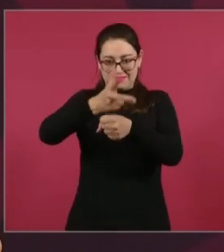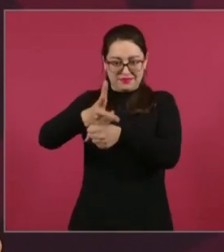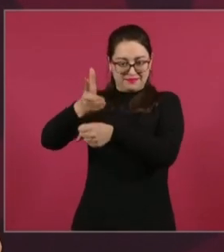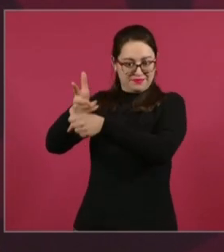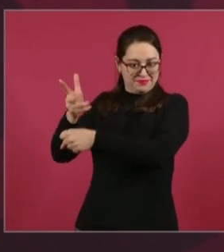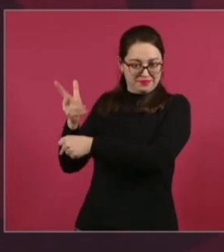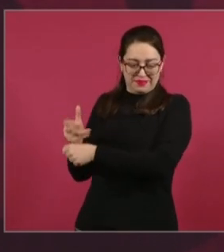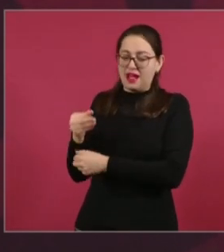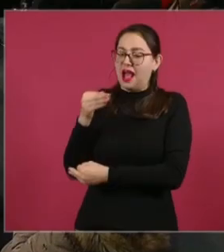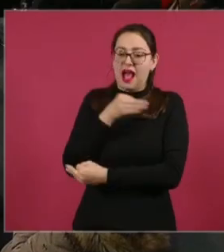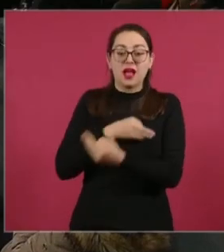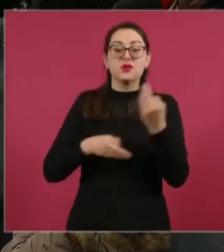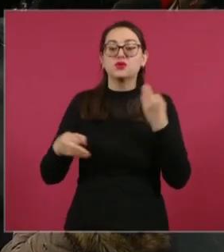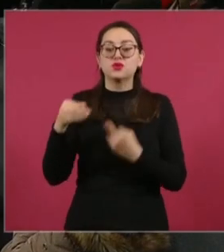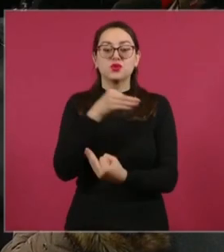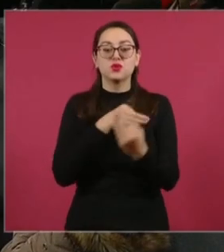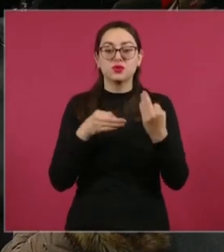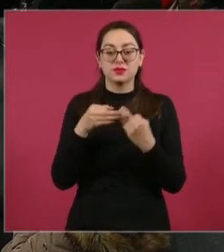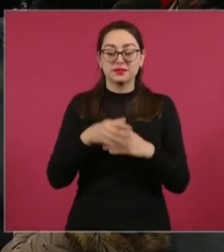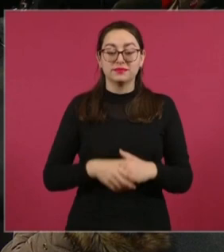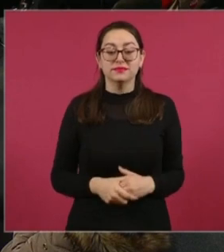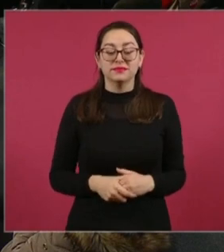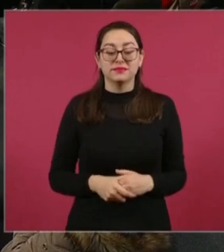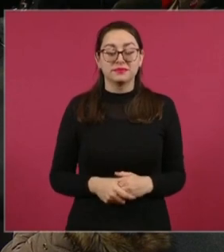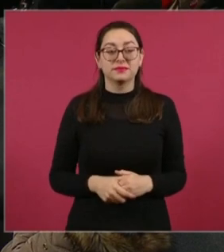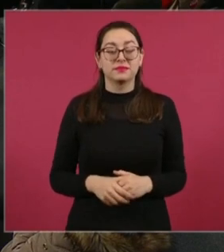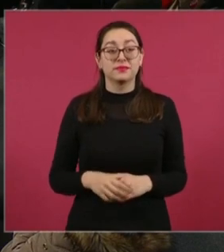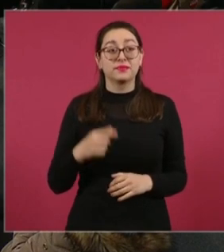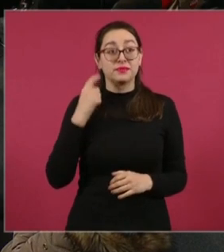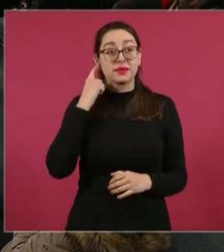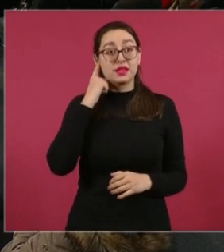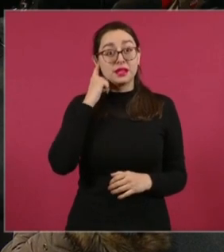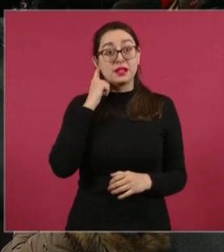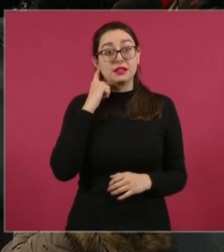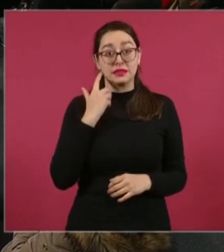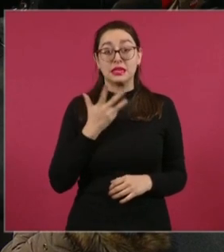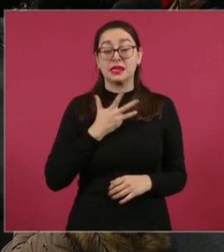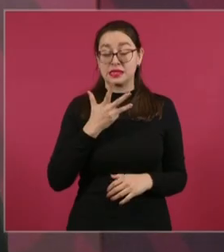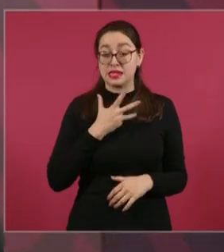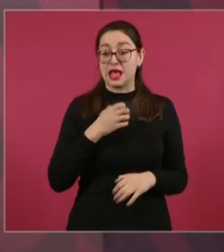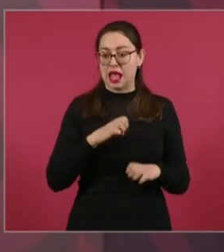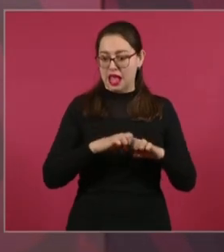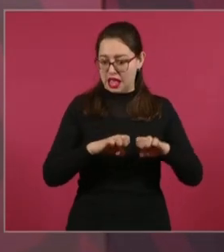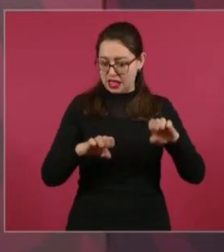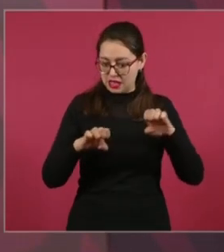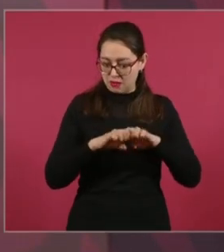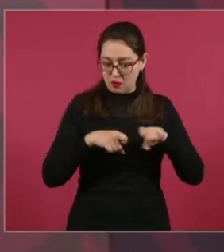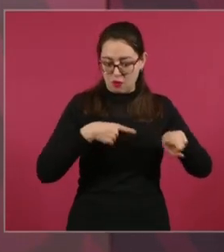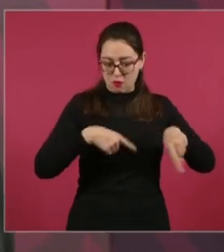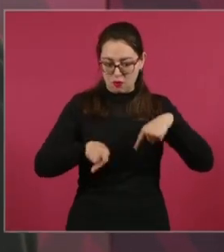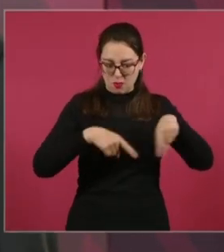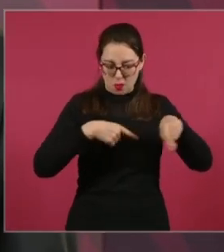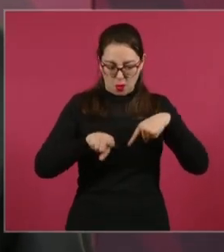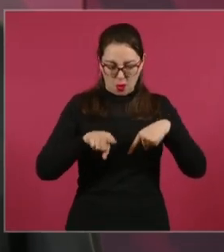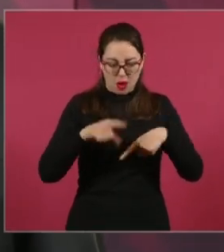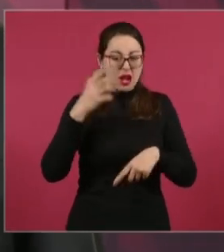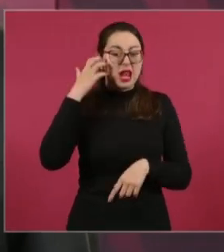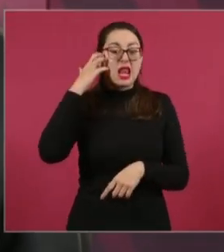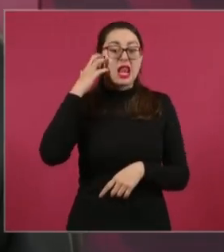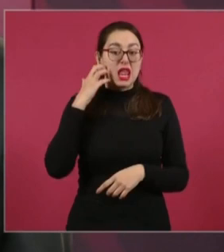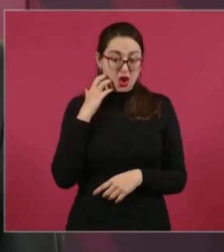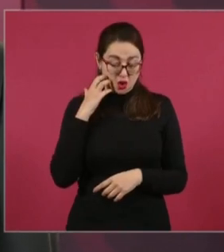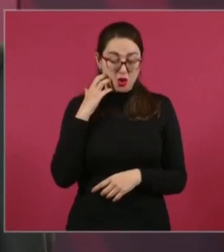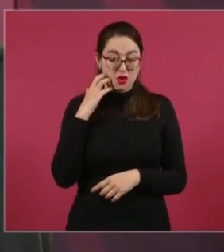Bueno, llegó a tener un equipo de fútbol creo que León y